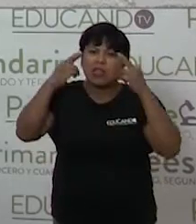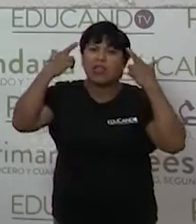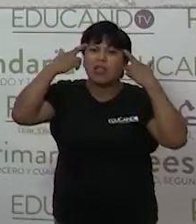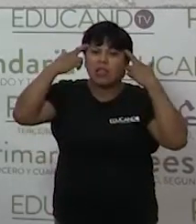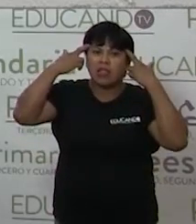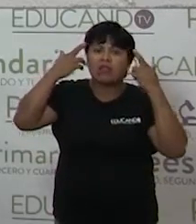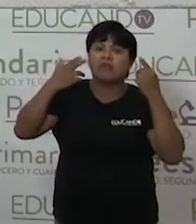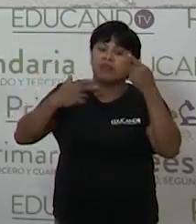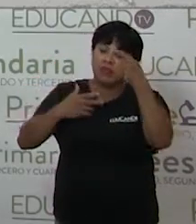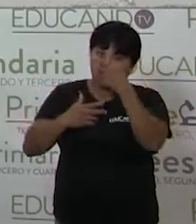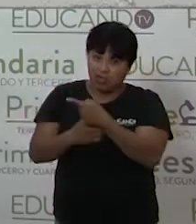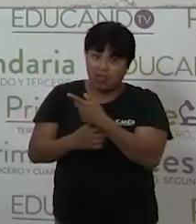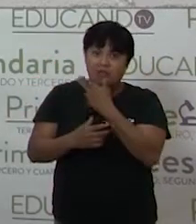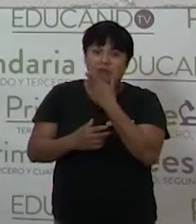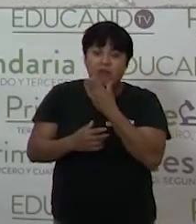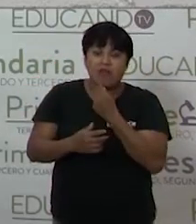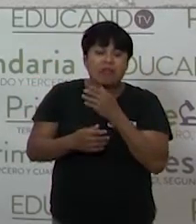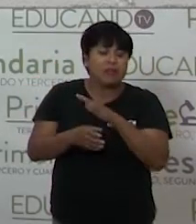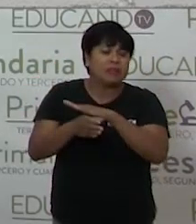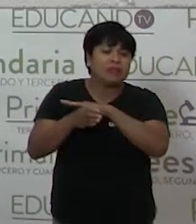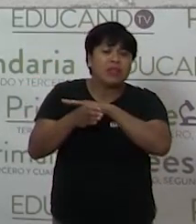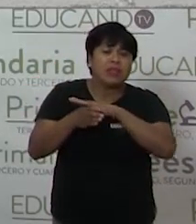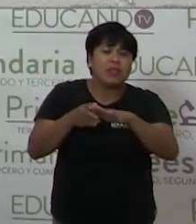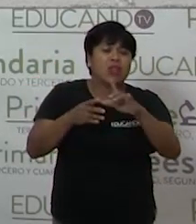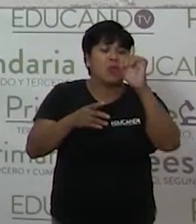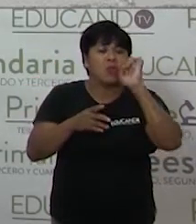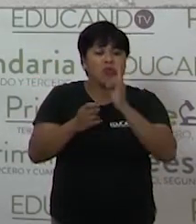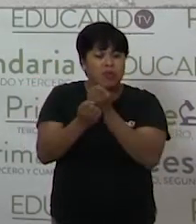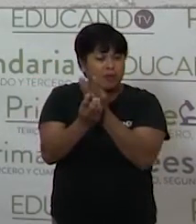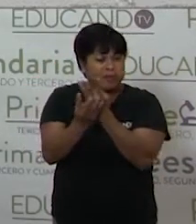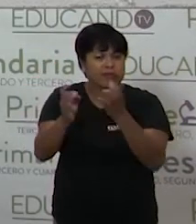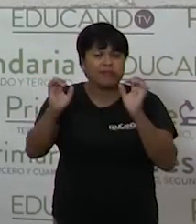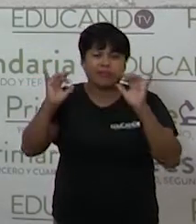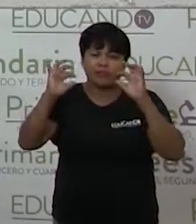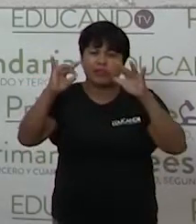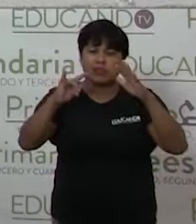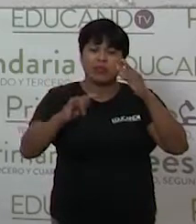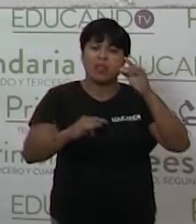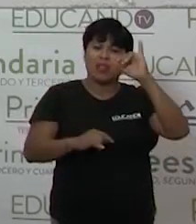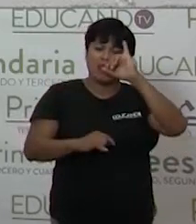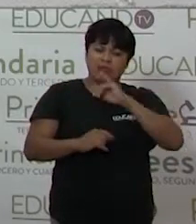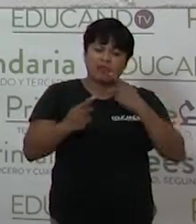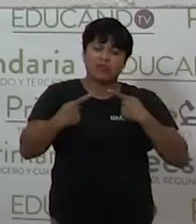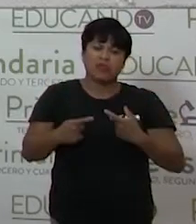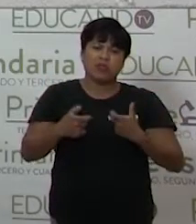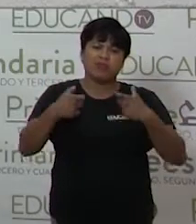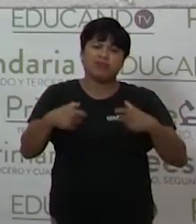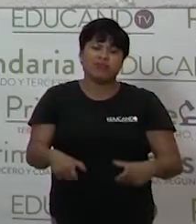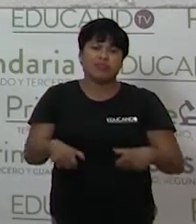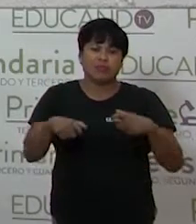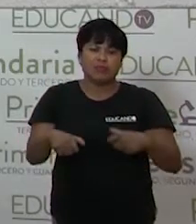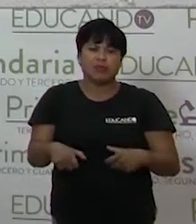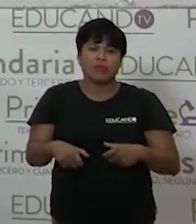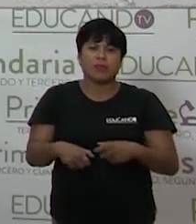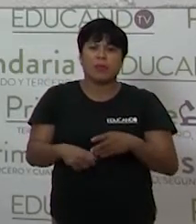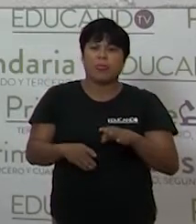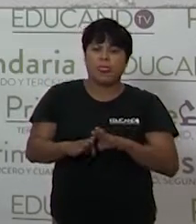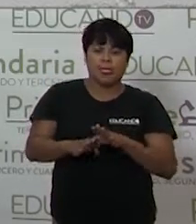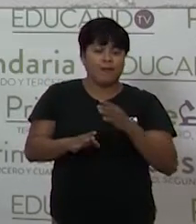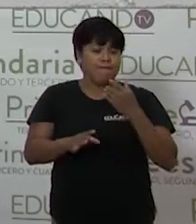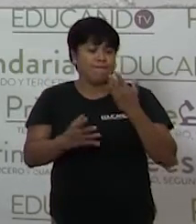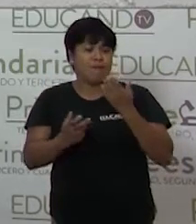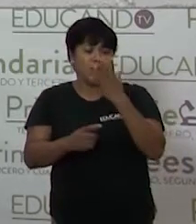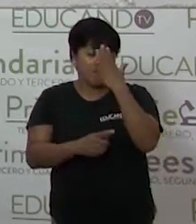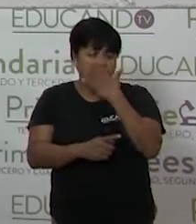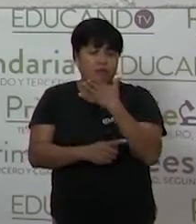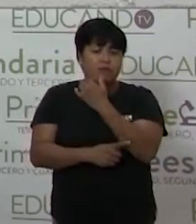y su comercio se llenó de damas adineradas y caprichosas que deseaban poseer uno